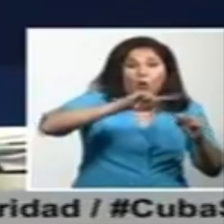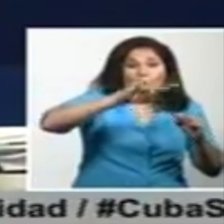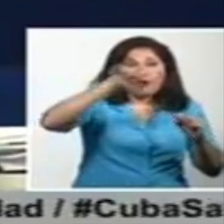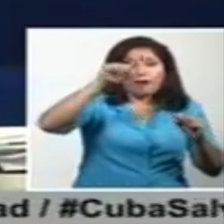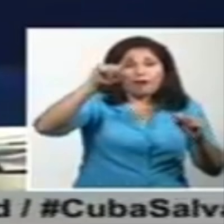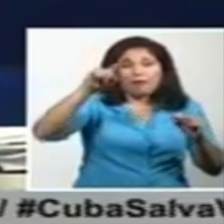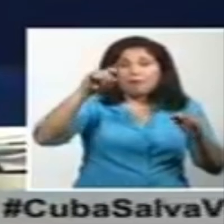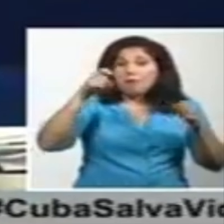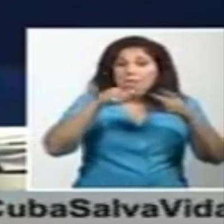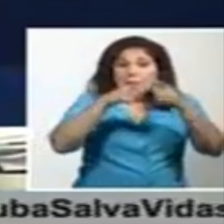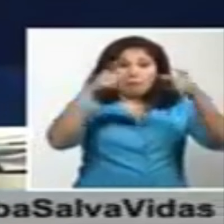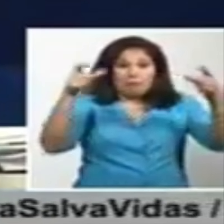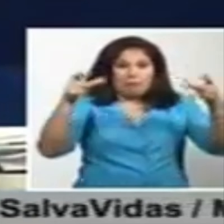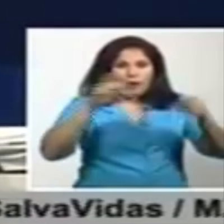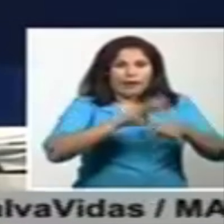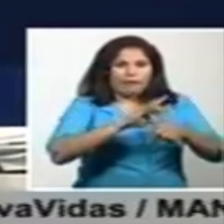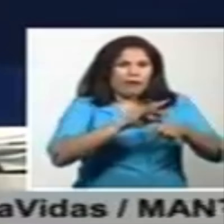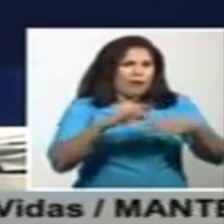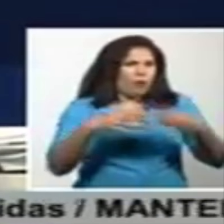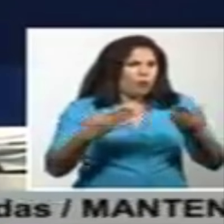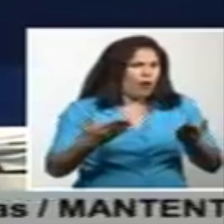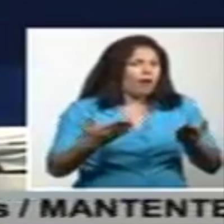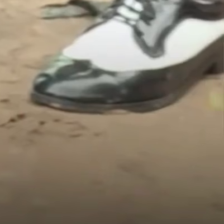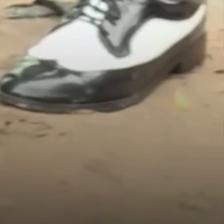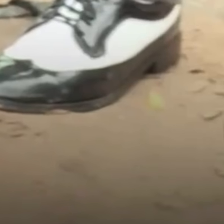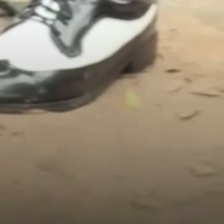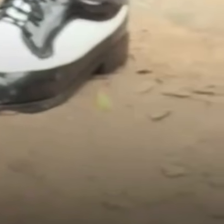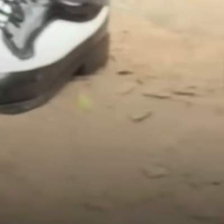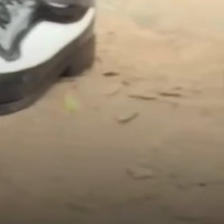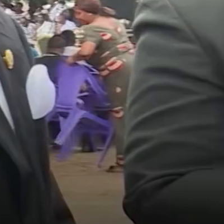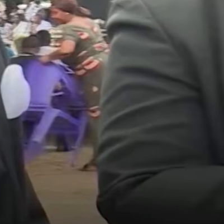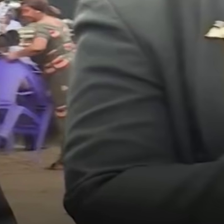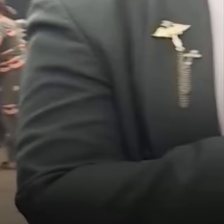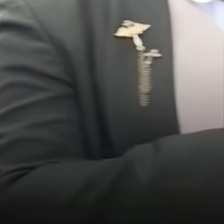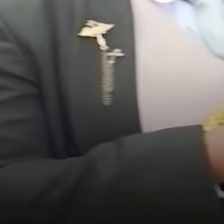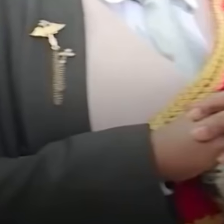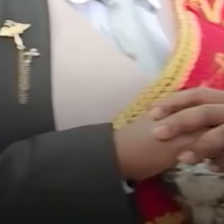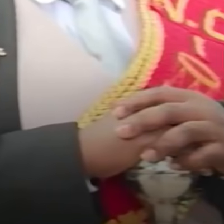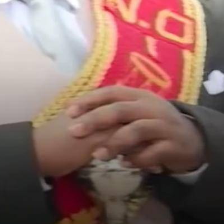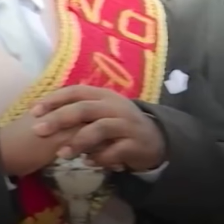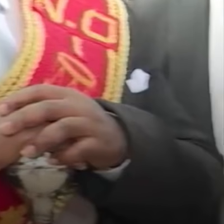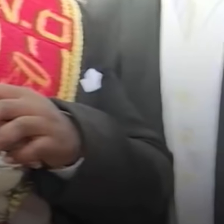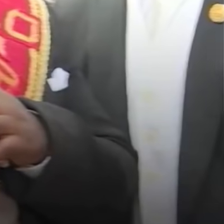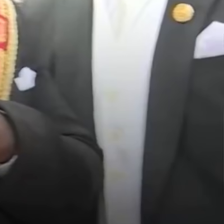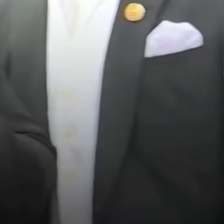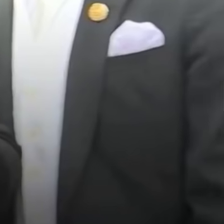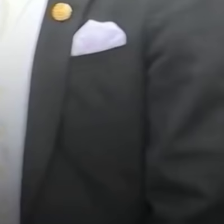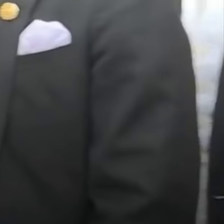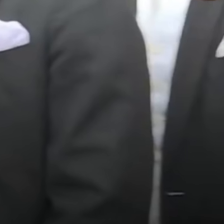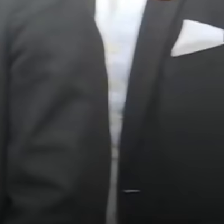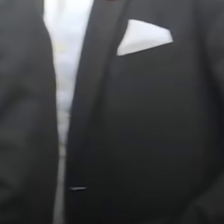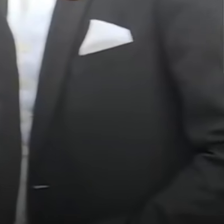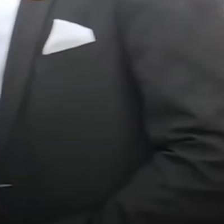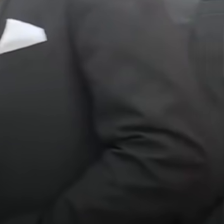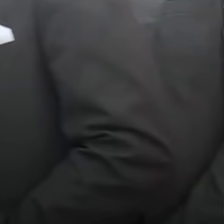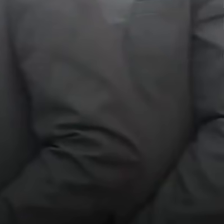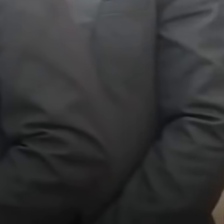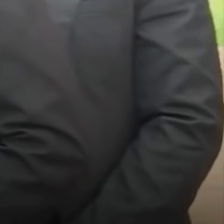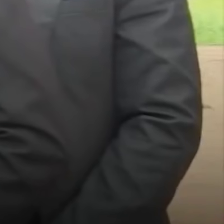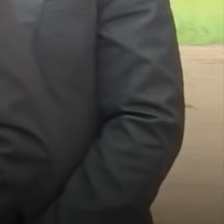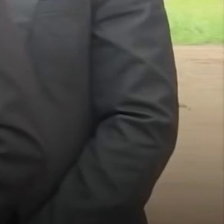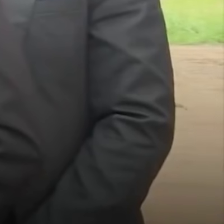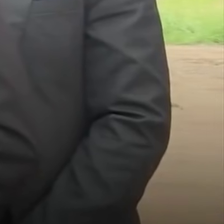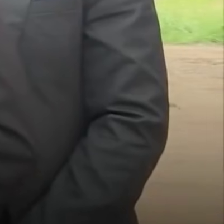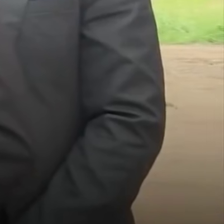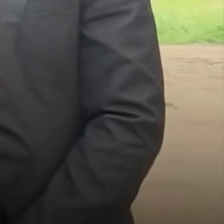el pico, llamándole el pico al mayor número de casos. Y hemos dicho otras veces, además se ha dicho, se ha explicado en